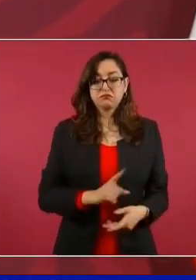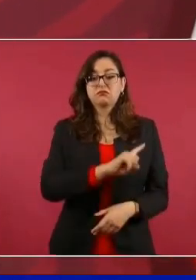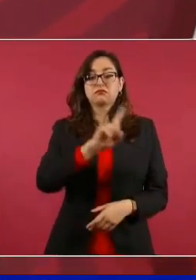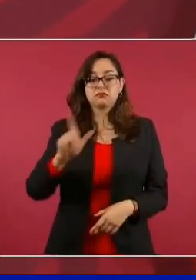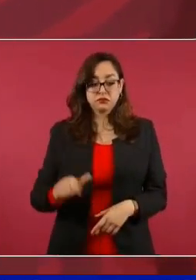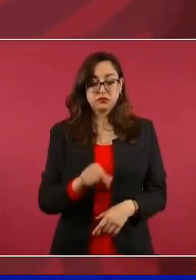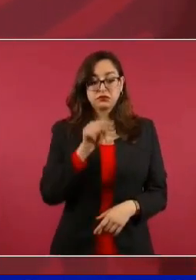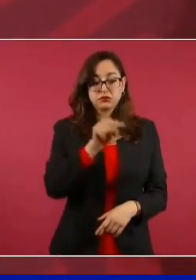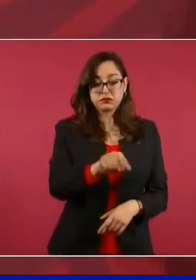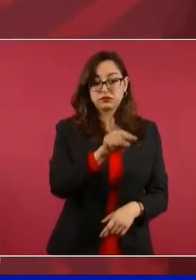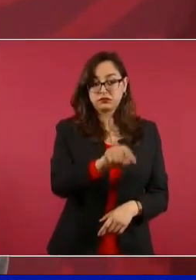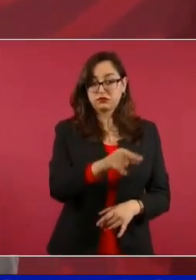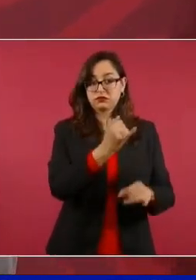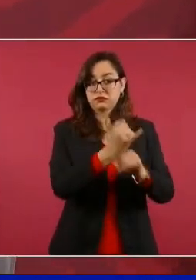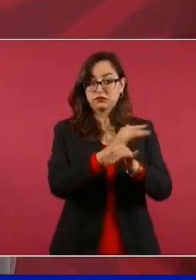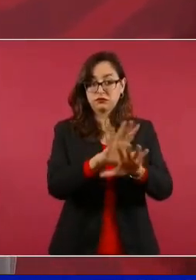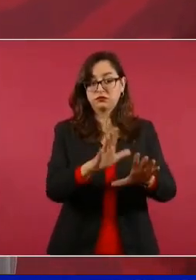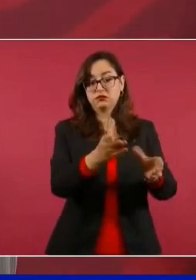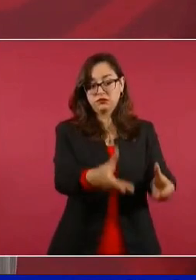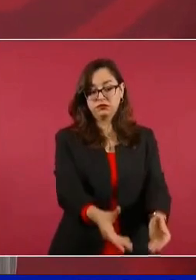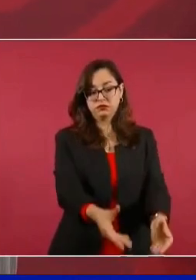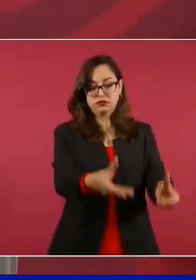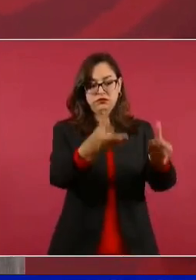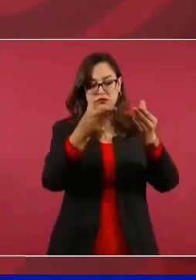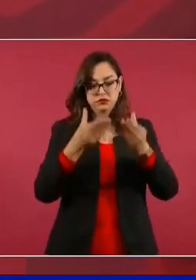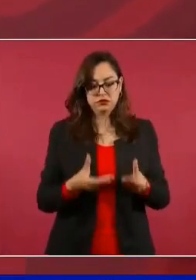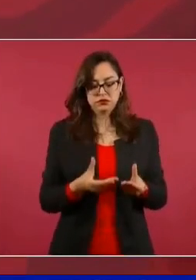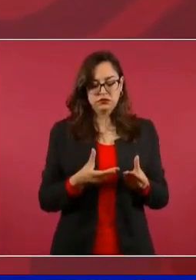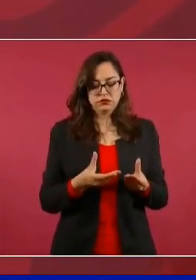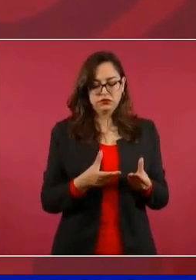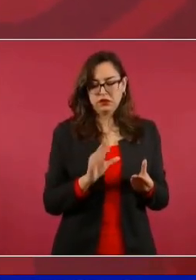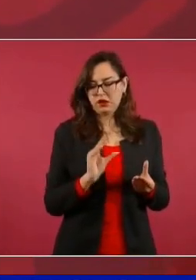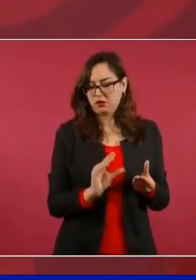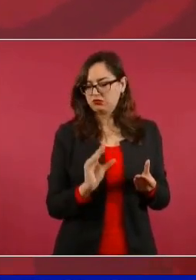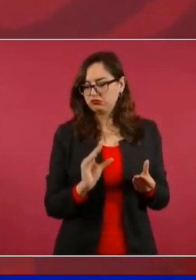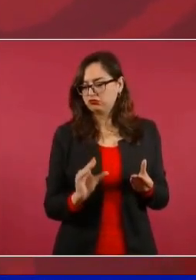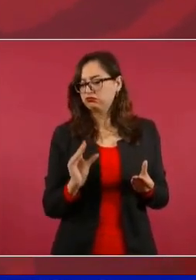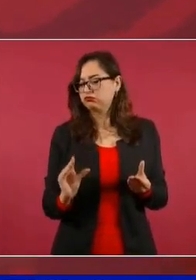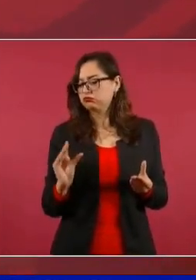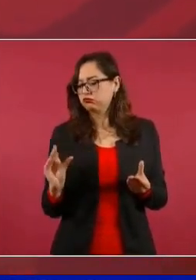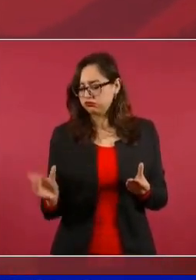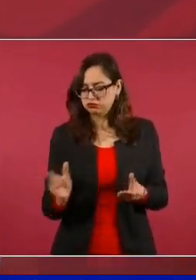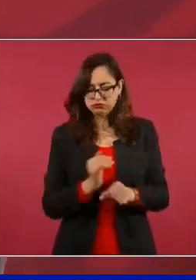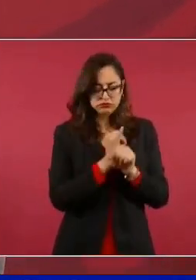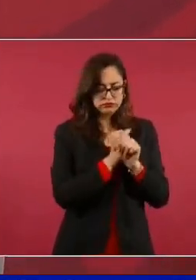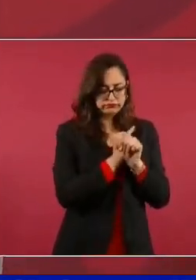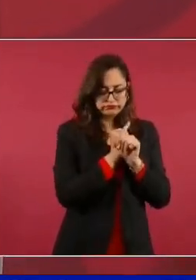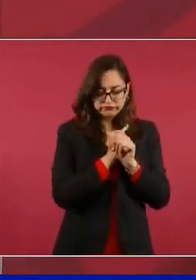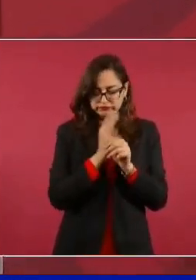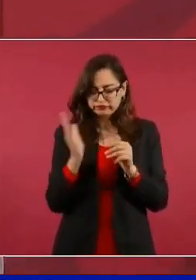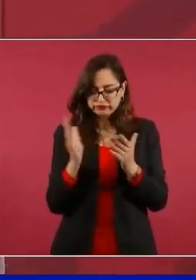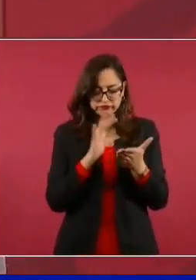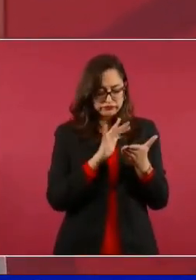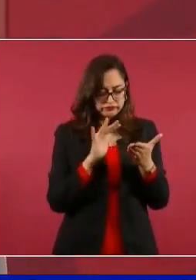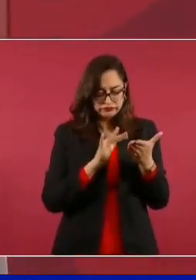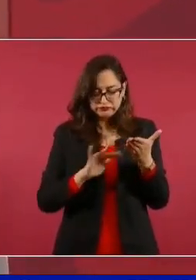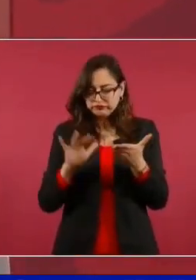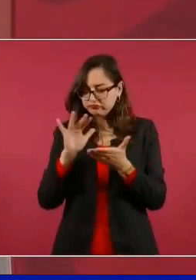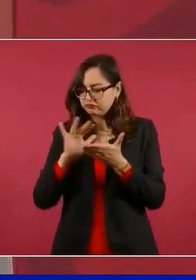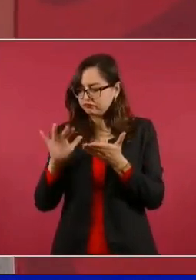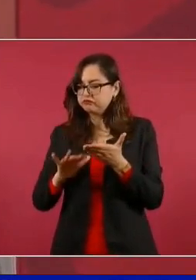entrega con los anexos es que se toma la decisión de actuar.